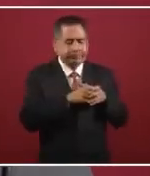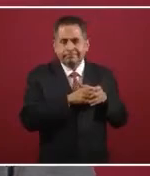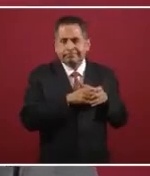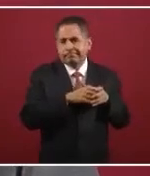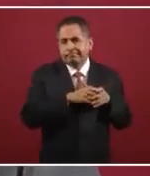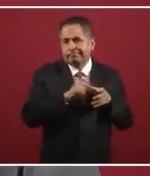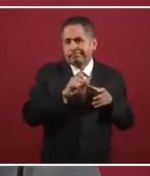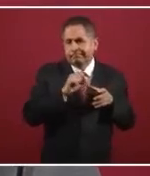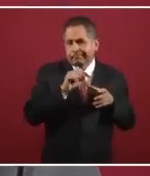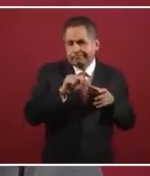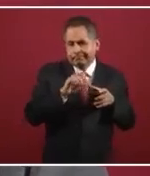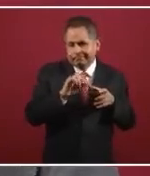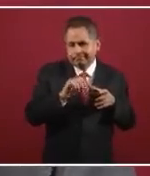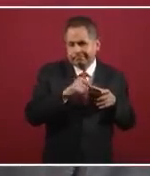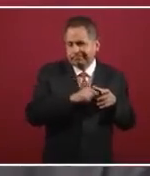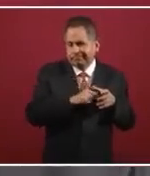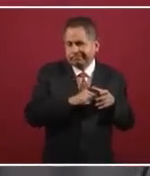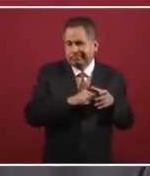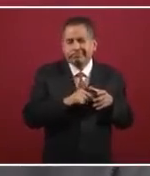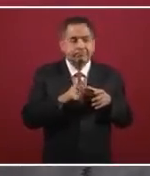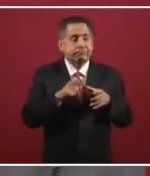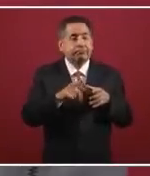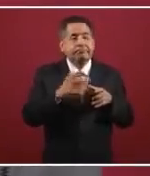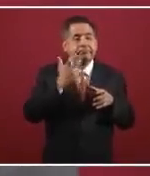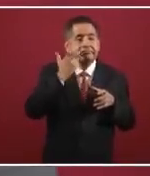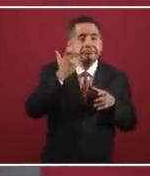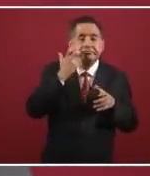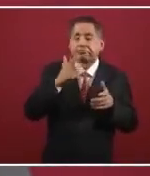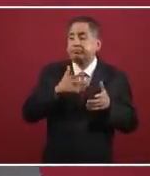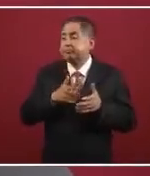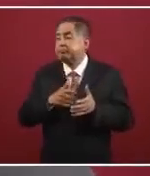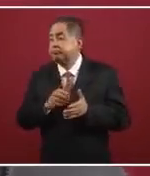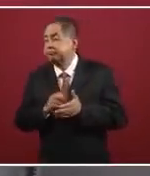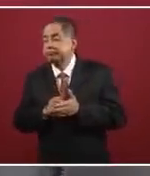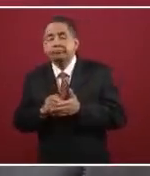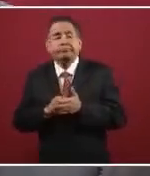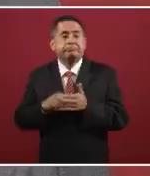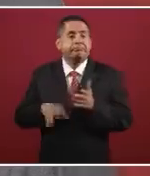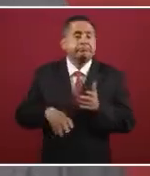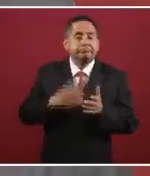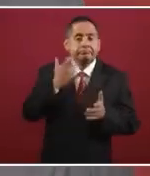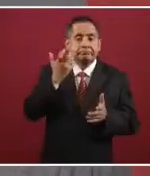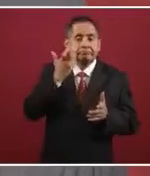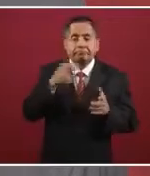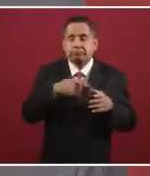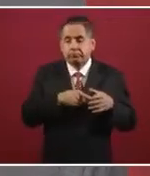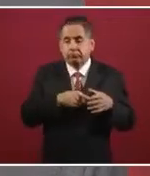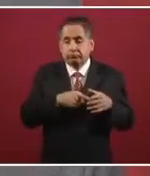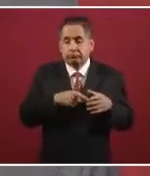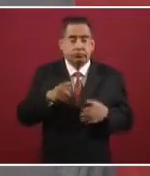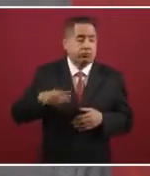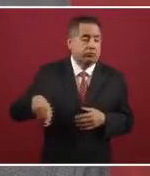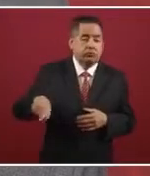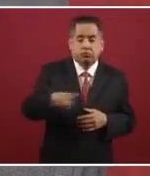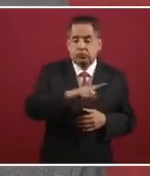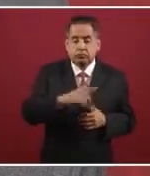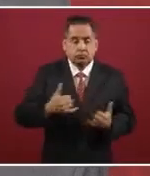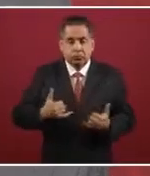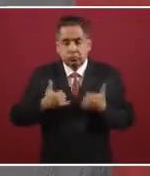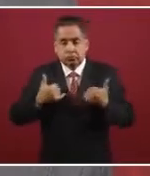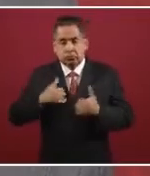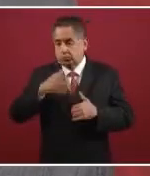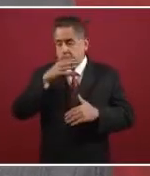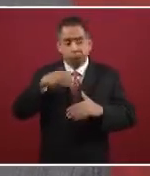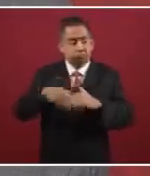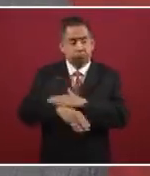precisamente, se utilizó como pretexto el que los jóvenes no